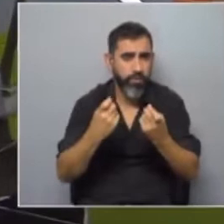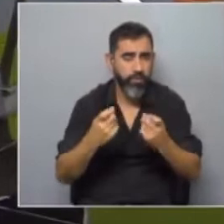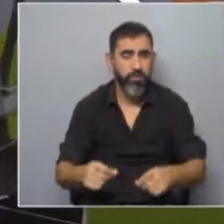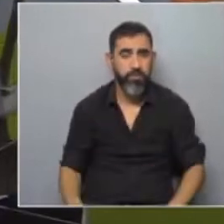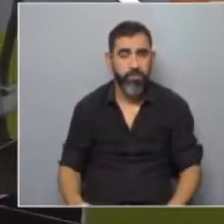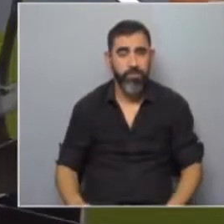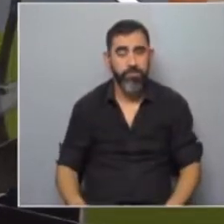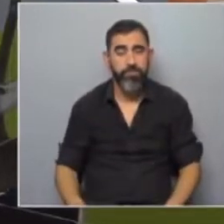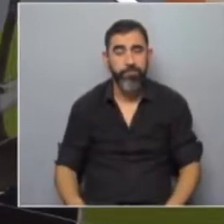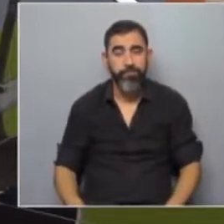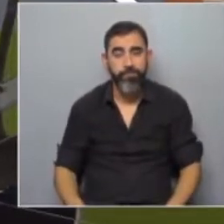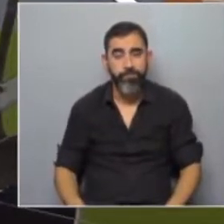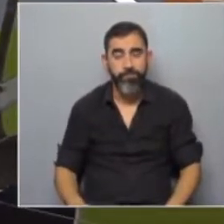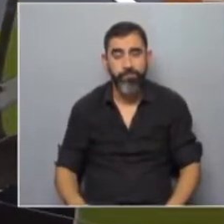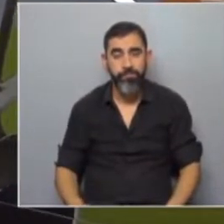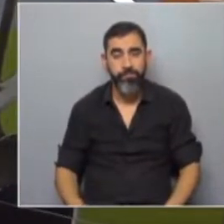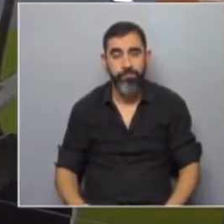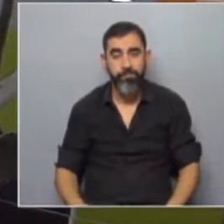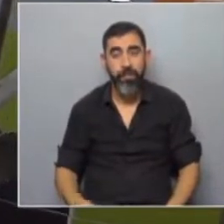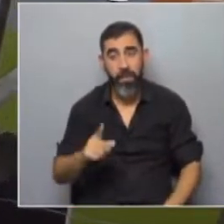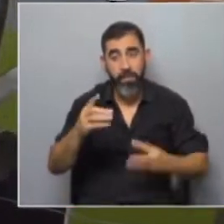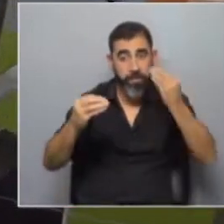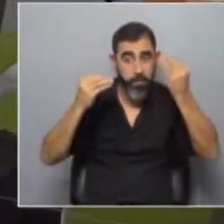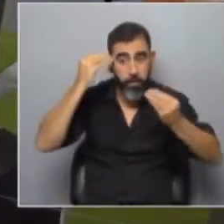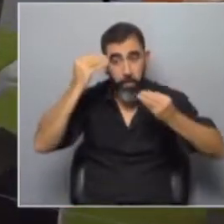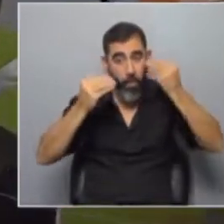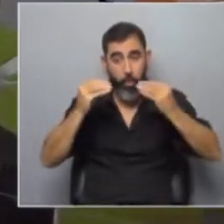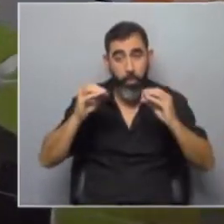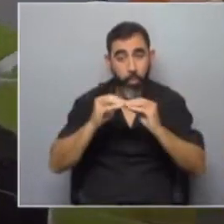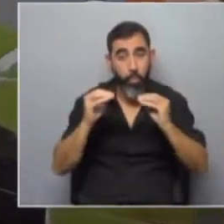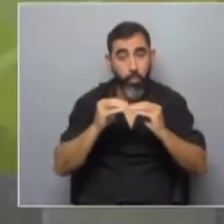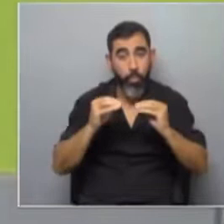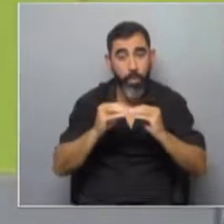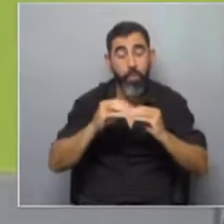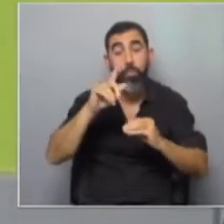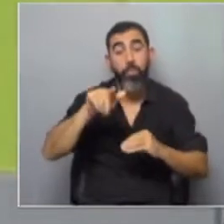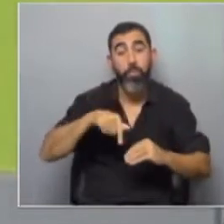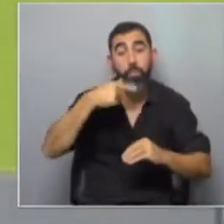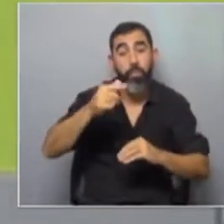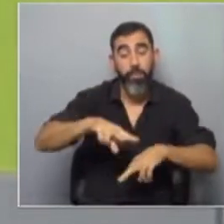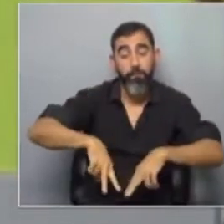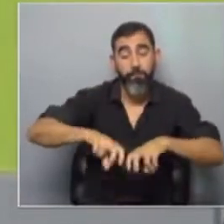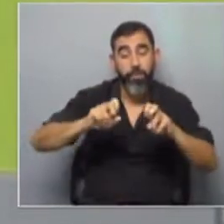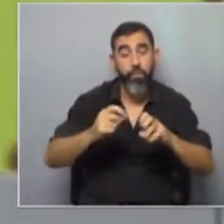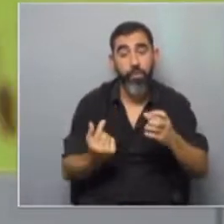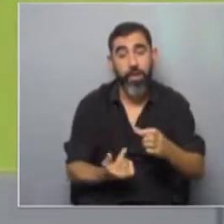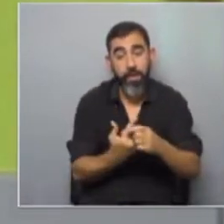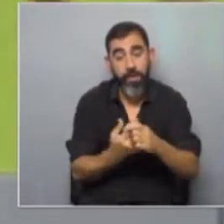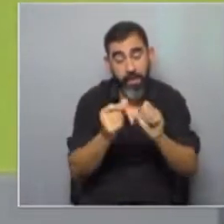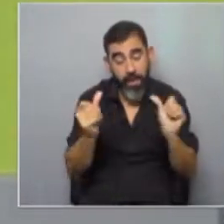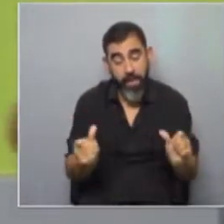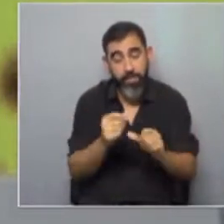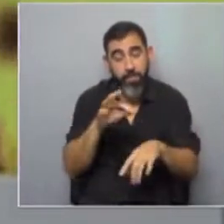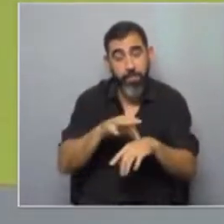llama electroeyaculación, que es básicamente una estimulación por vía anal para que puedan, digamos, eyacular el bicho que